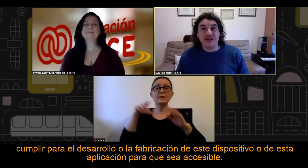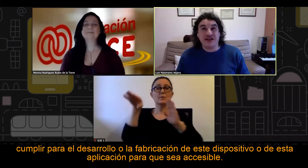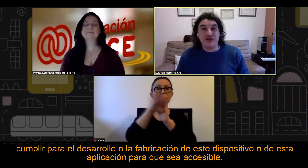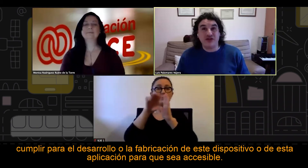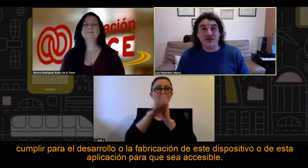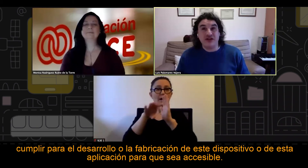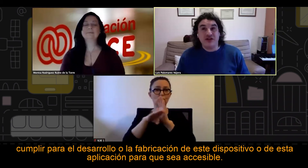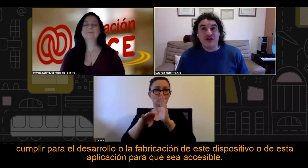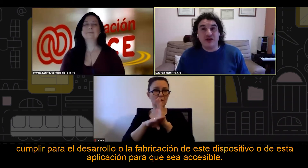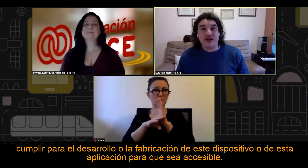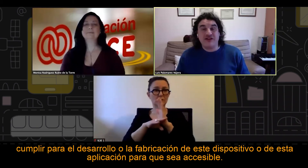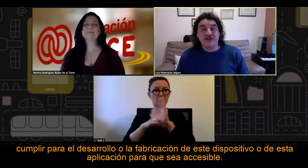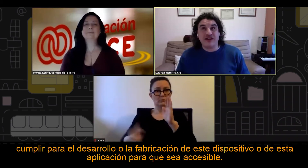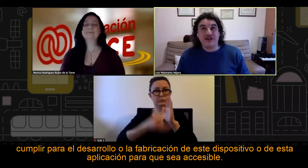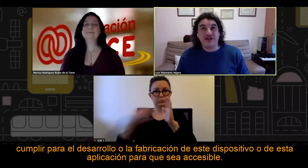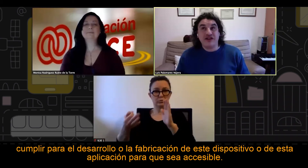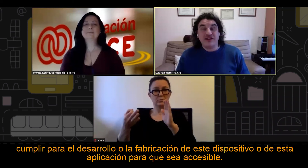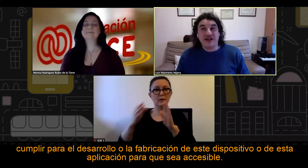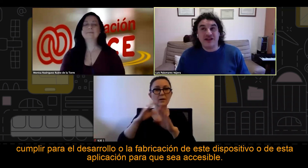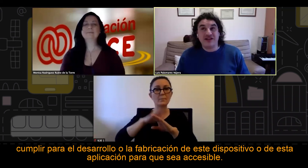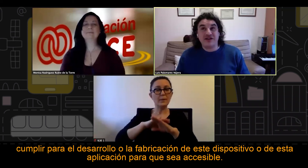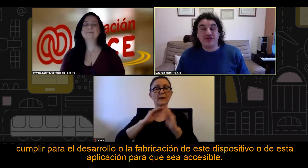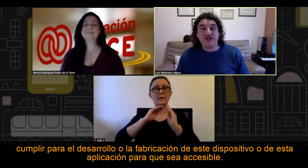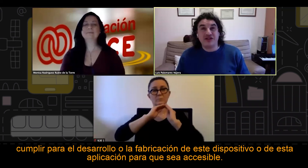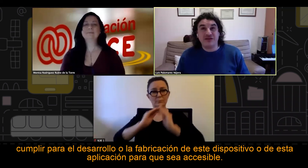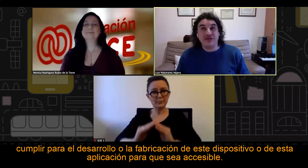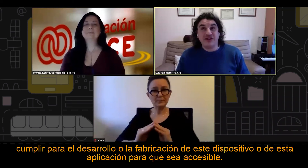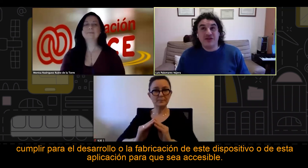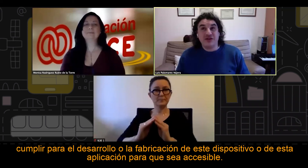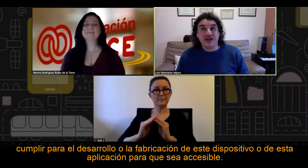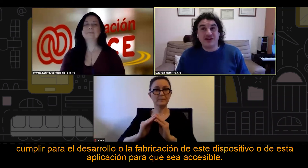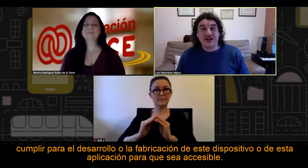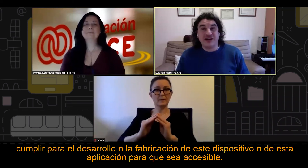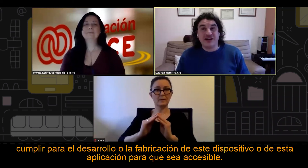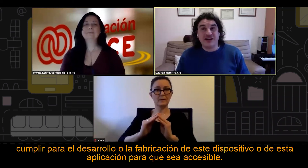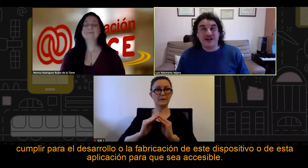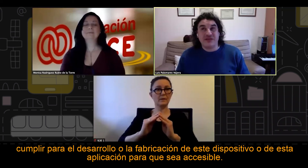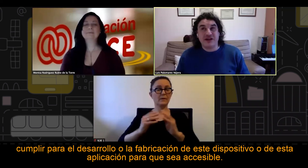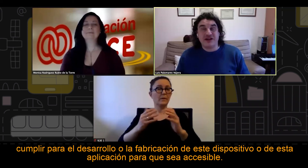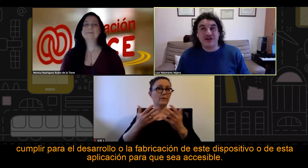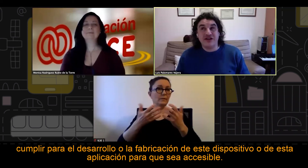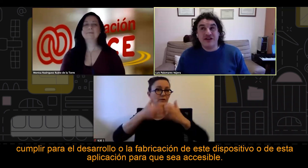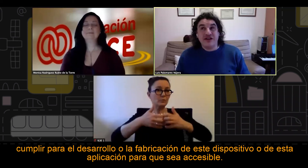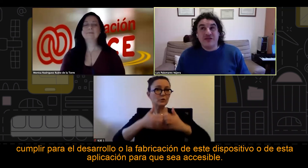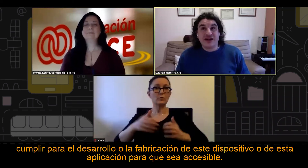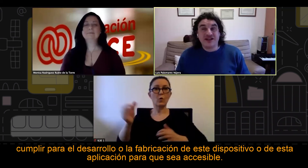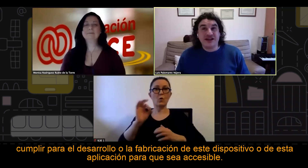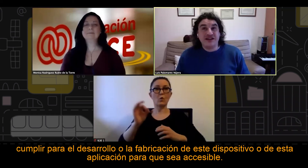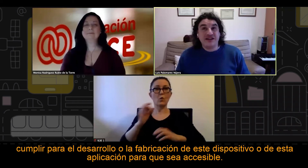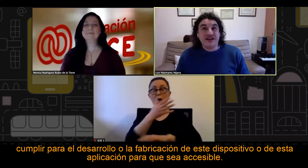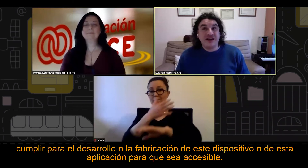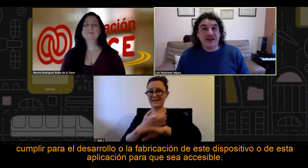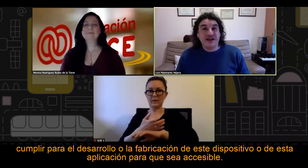el desarrollo o la fabricación de este dispositivo o de esta aplicación para que